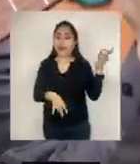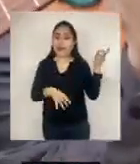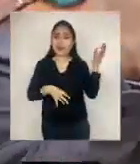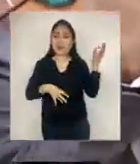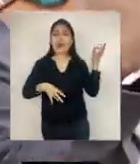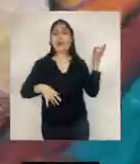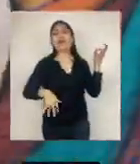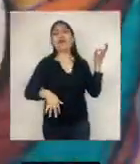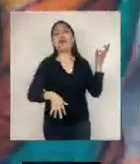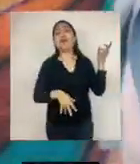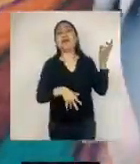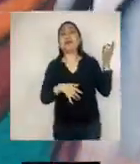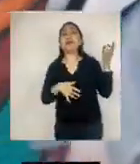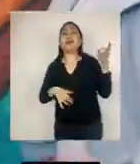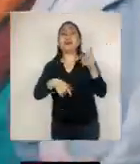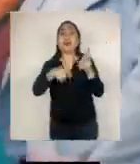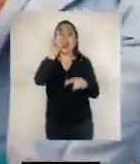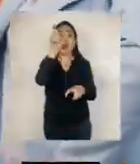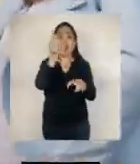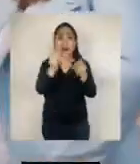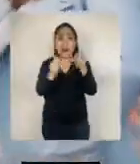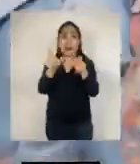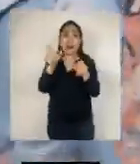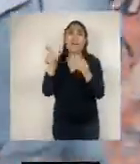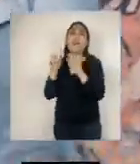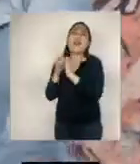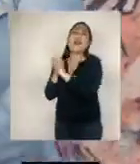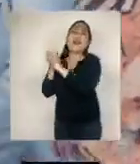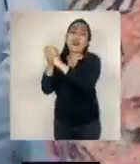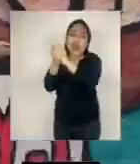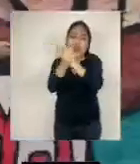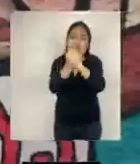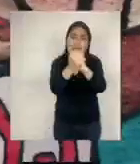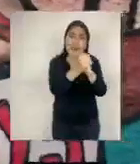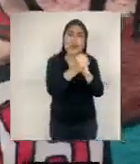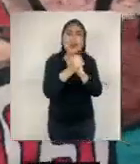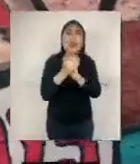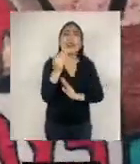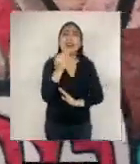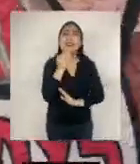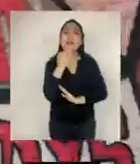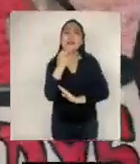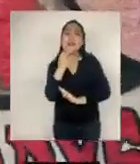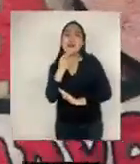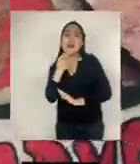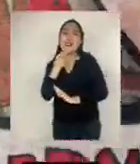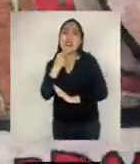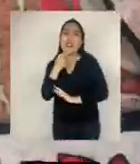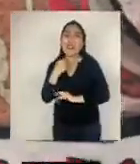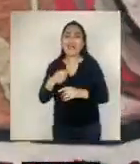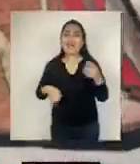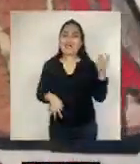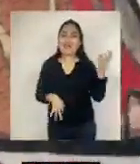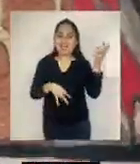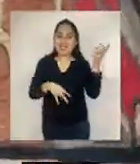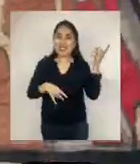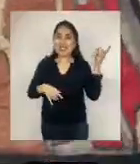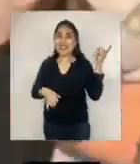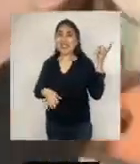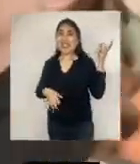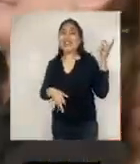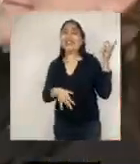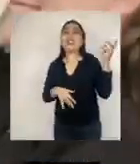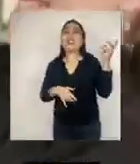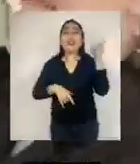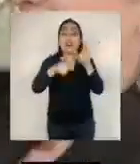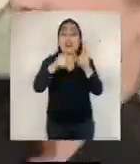Oye, ya, tengo que dar los ganadores. En Instagram, Pape66 dice, me encantó la cueca, un mensaje de alegría y de celebración de la prueba.